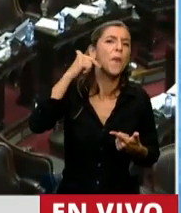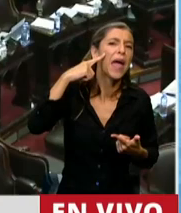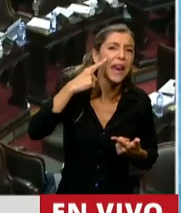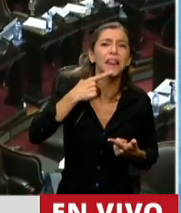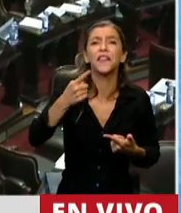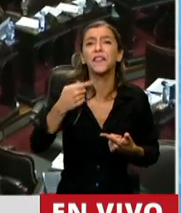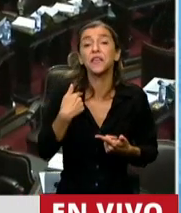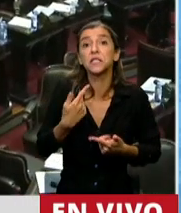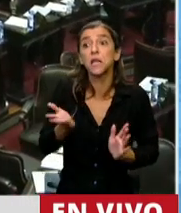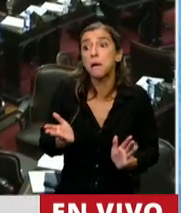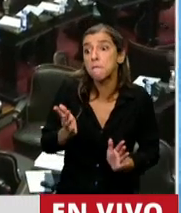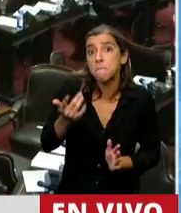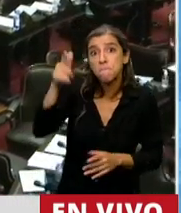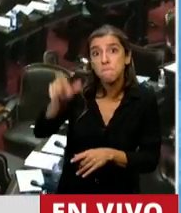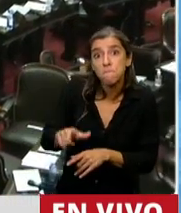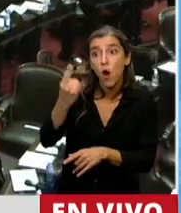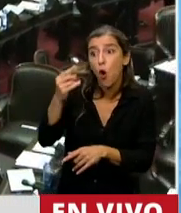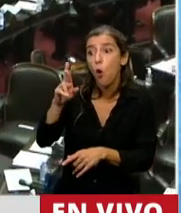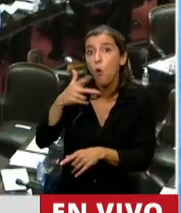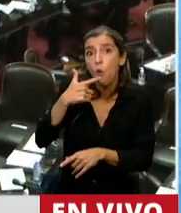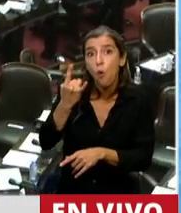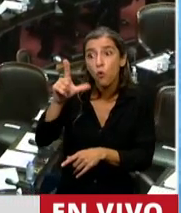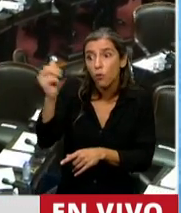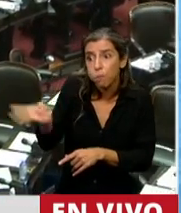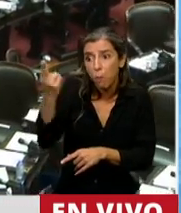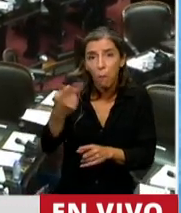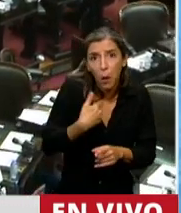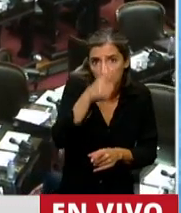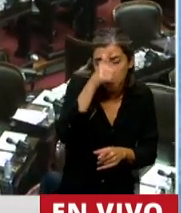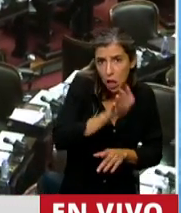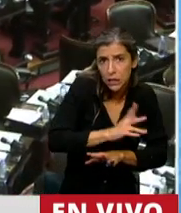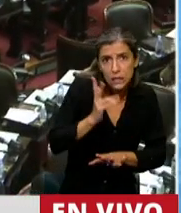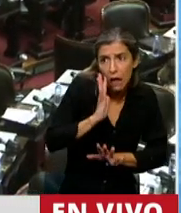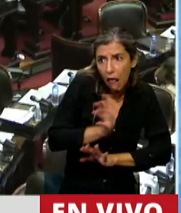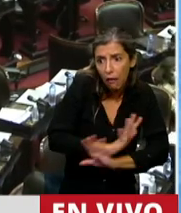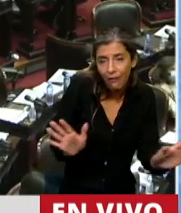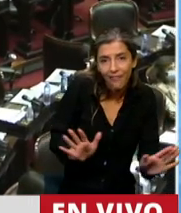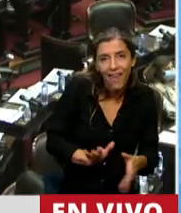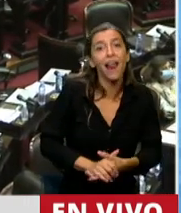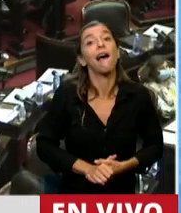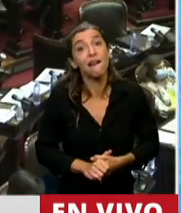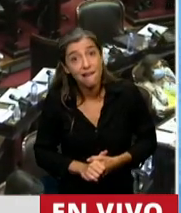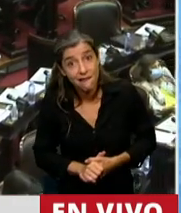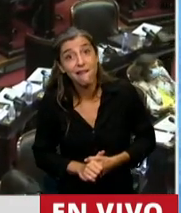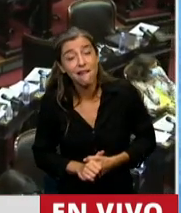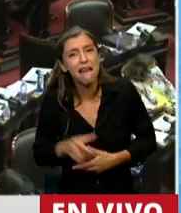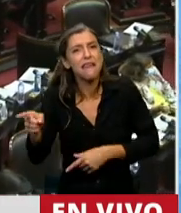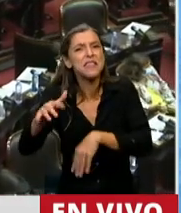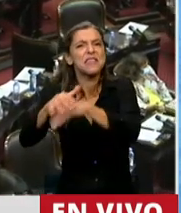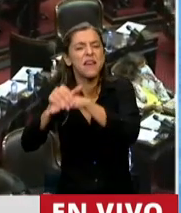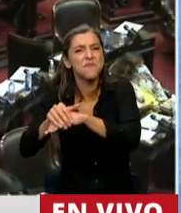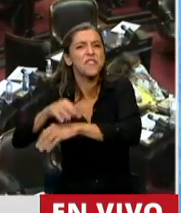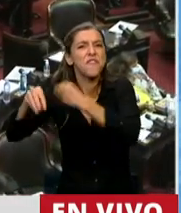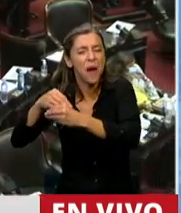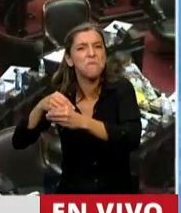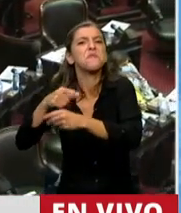no tuvo nada que ver. ¿Y qué hacían? ¿Por qué fueron todas las pibas y los pibes amigos de Úrsula que fueron reprimidos por la policía, una casi